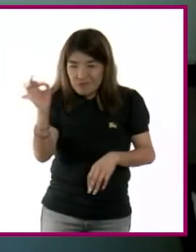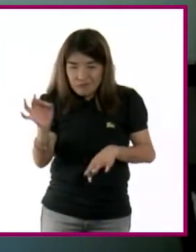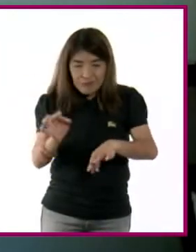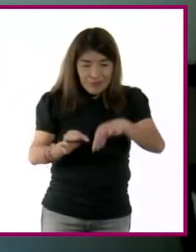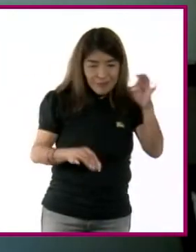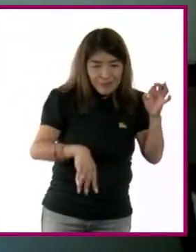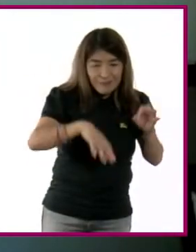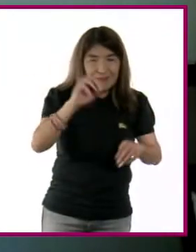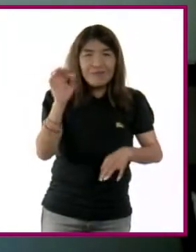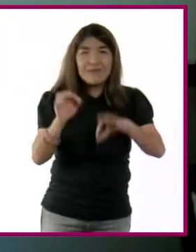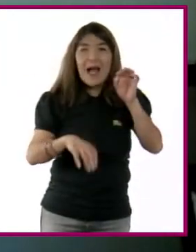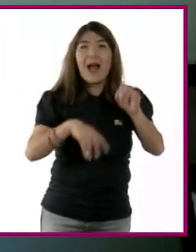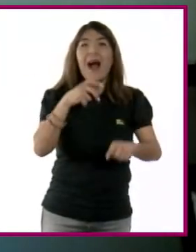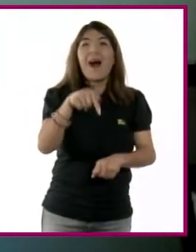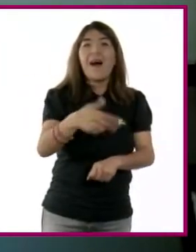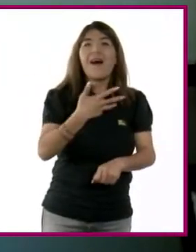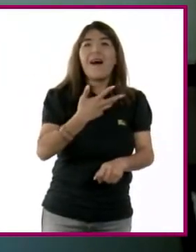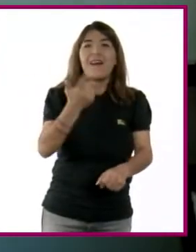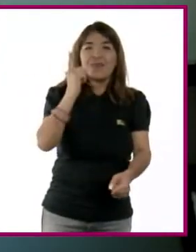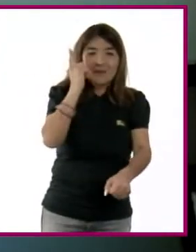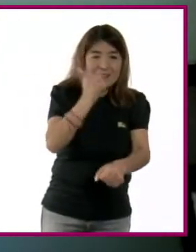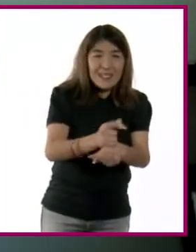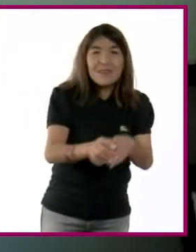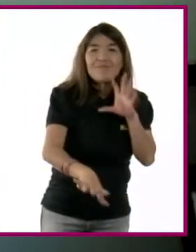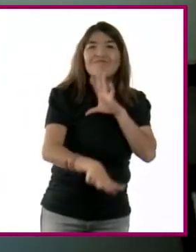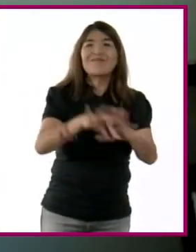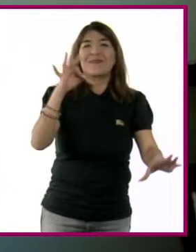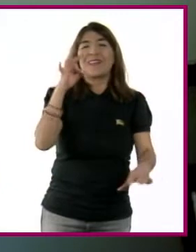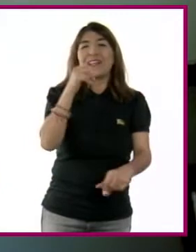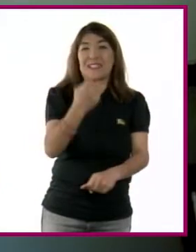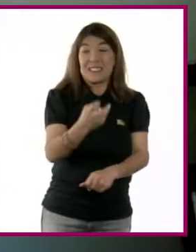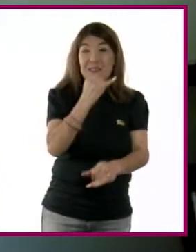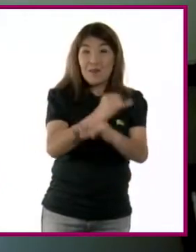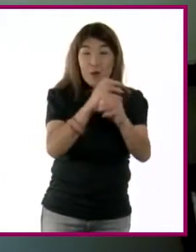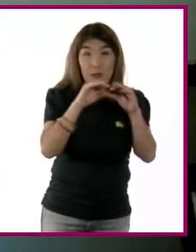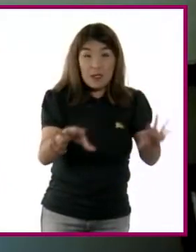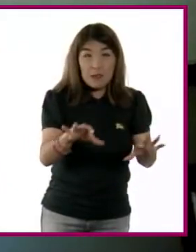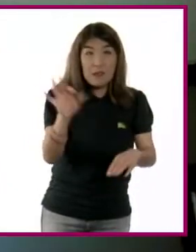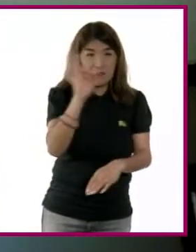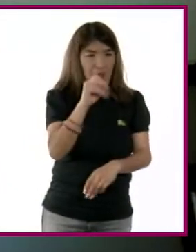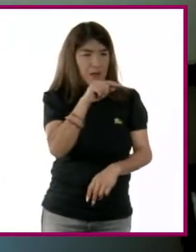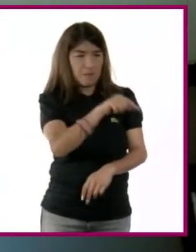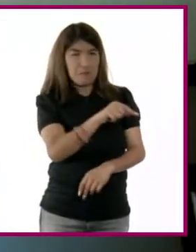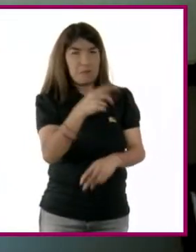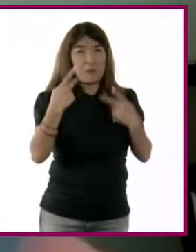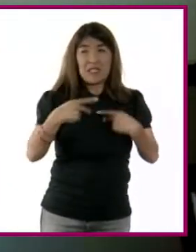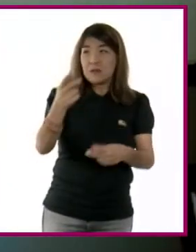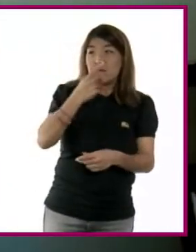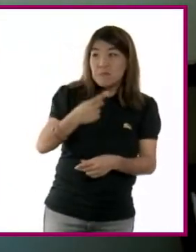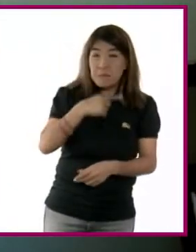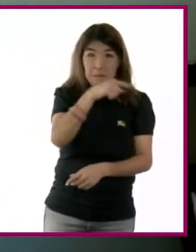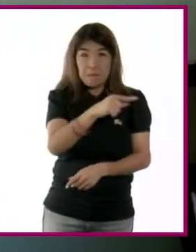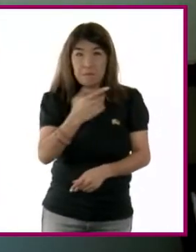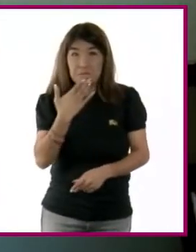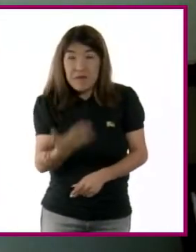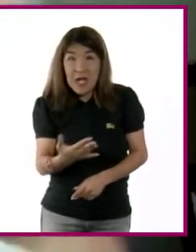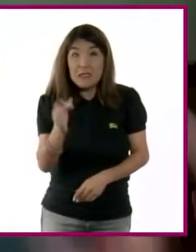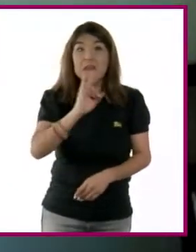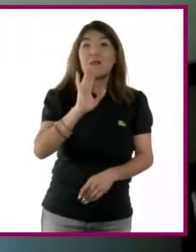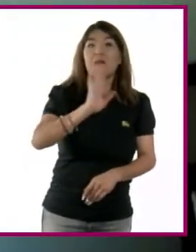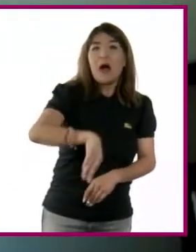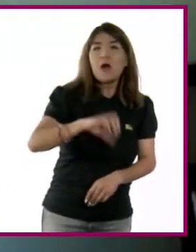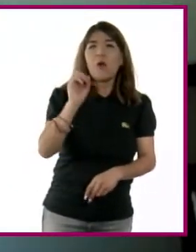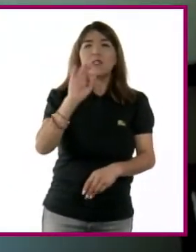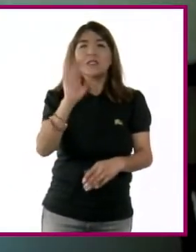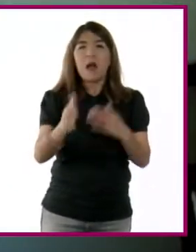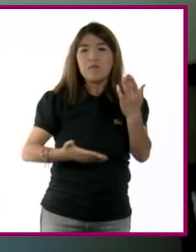darnos cuenta de si lo que nos están diciendo es correcto o incorrecto, o está planteado de manera correcta